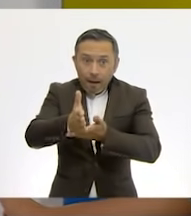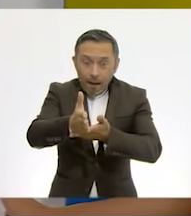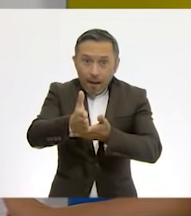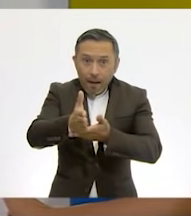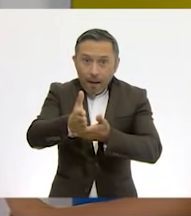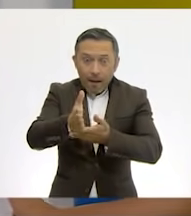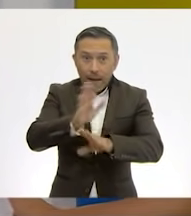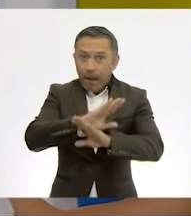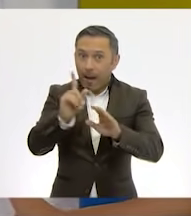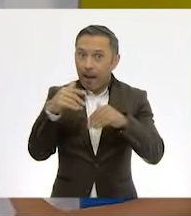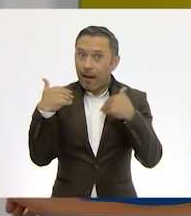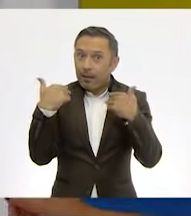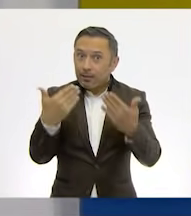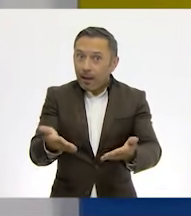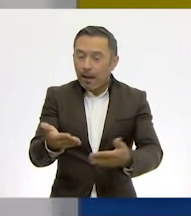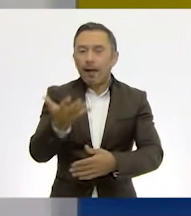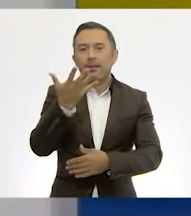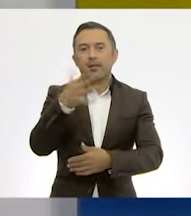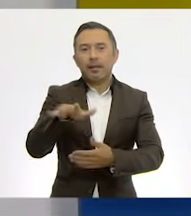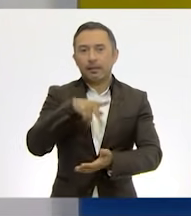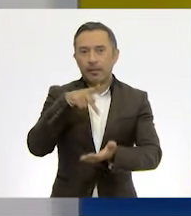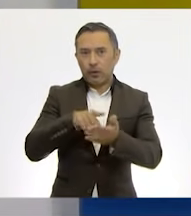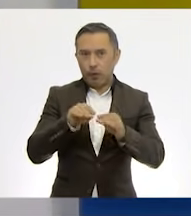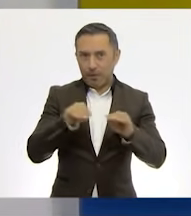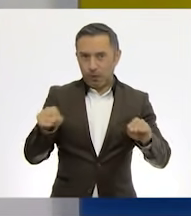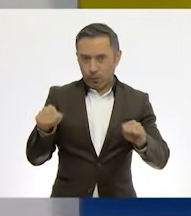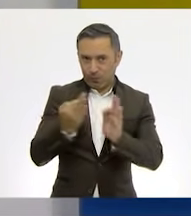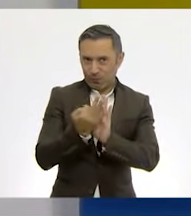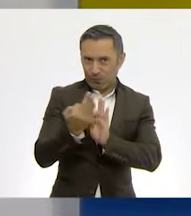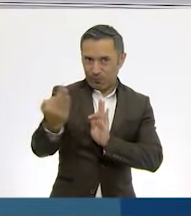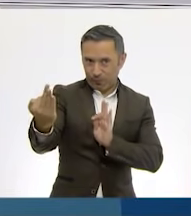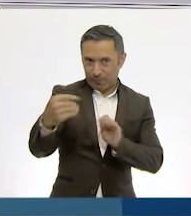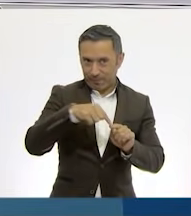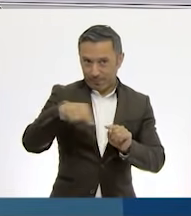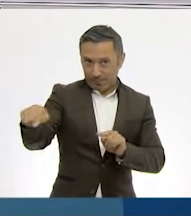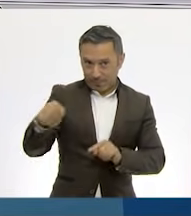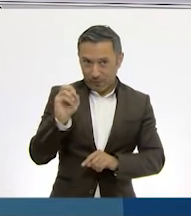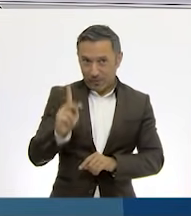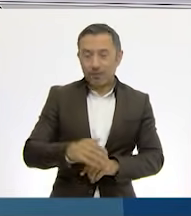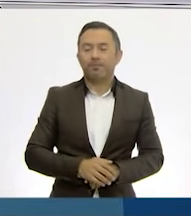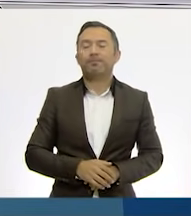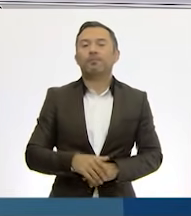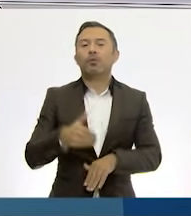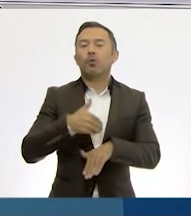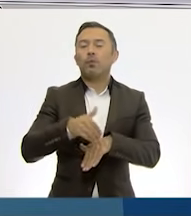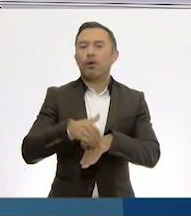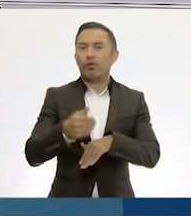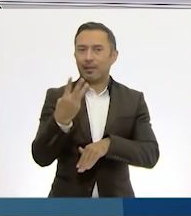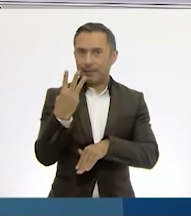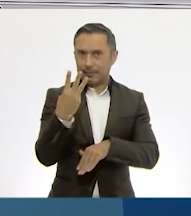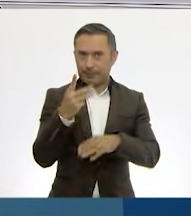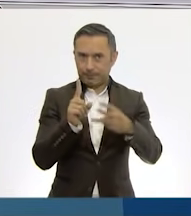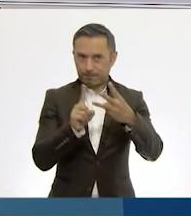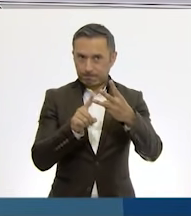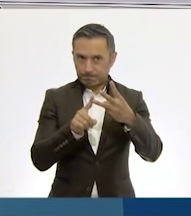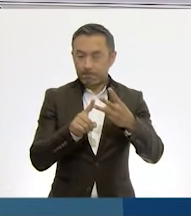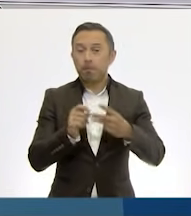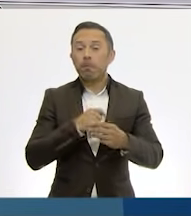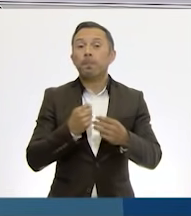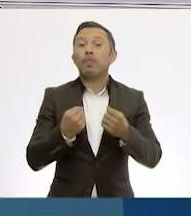trayecto. ¿Listos? Número tres. Vamos a tener cuatro coches para jugar.